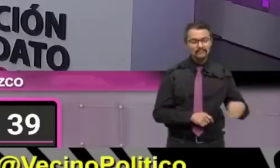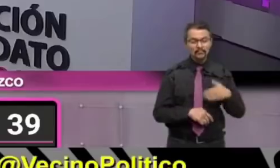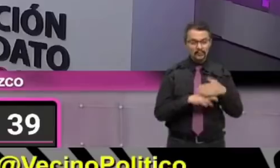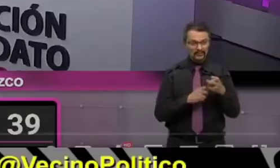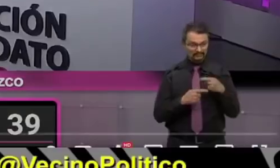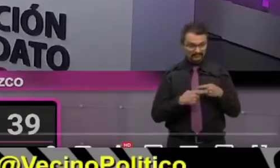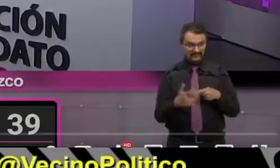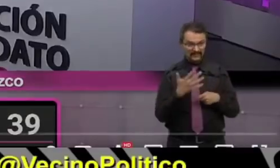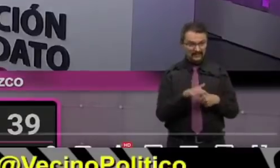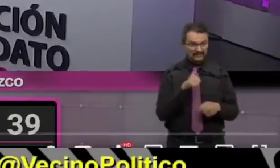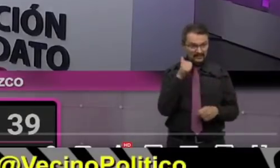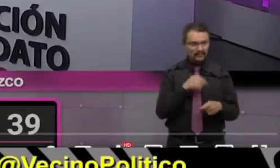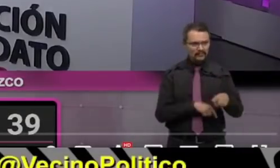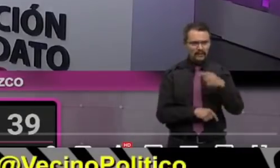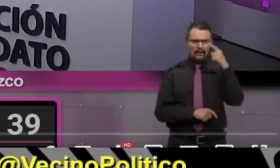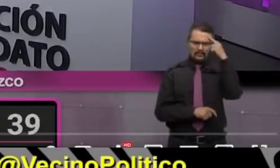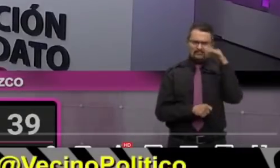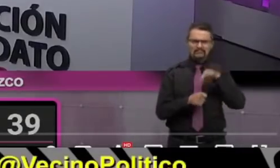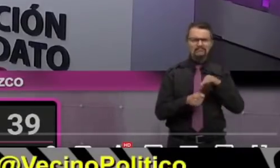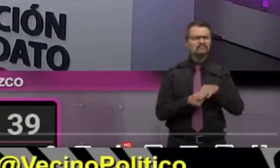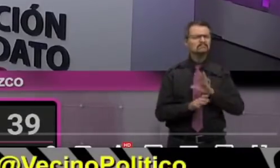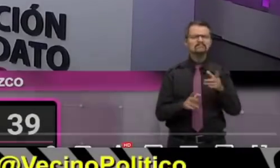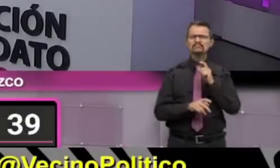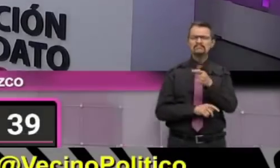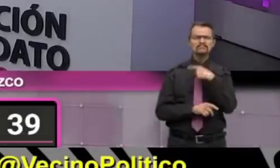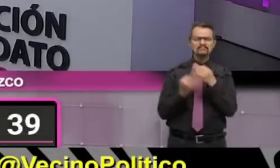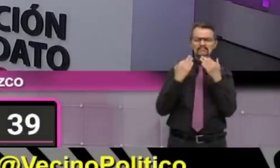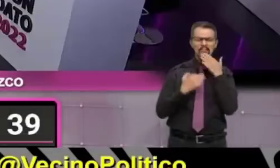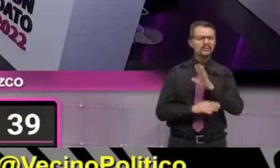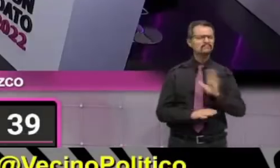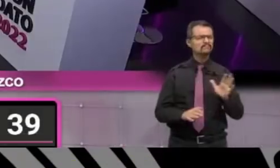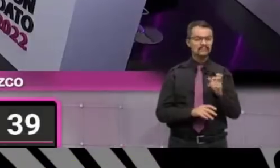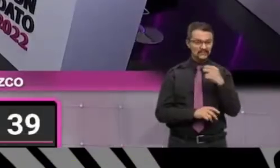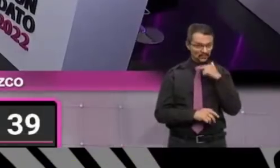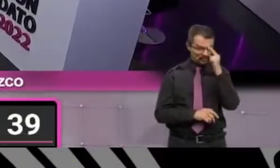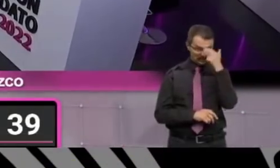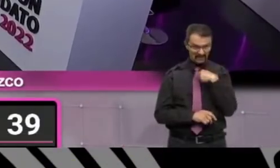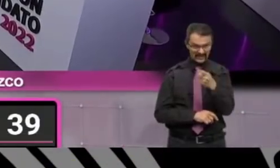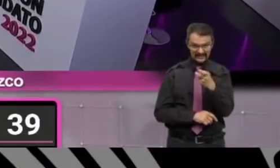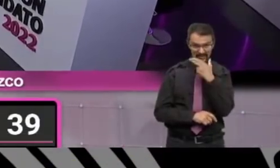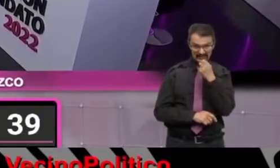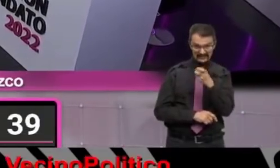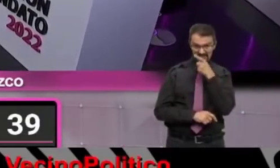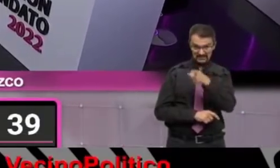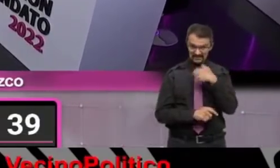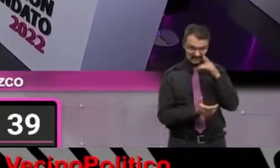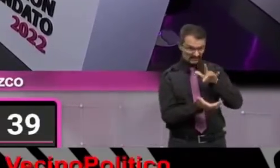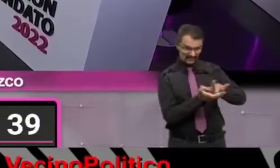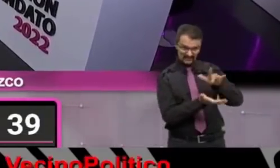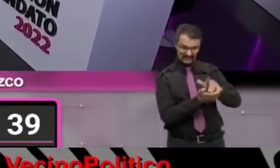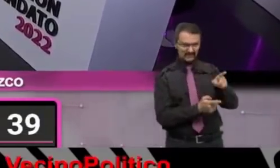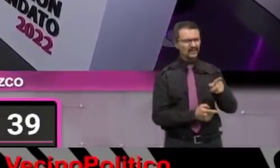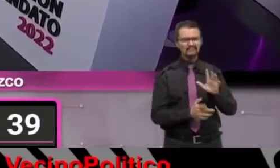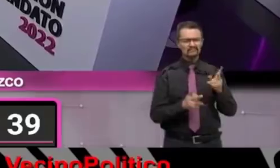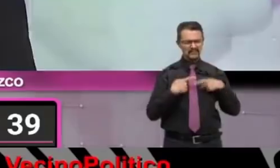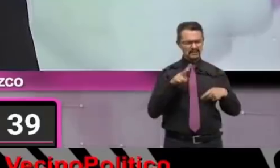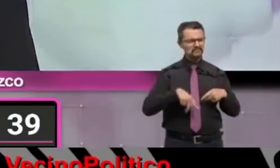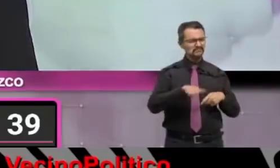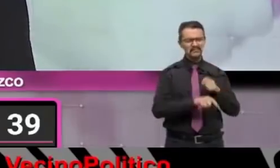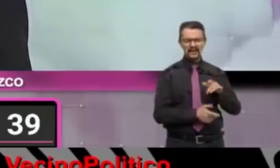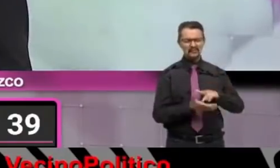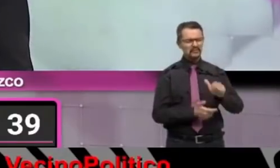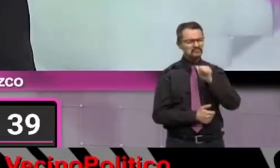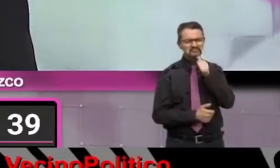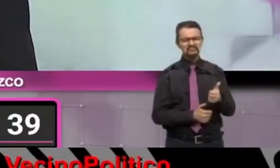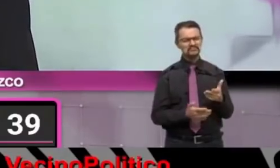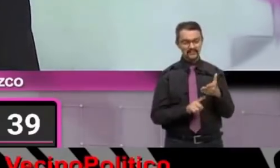Además, también, a la hora de lo económico, porque decía el compañero que se apoyó a las empresas, falso. Eso se apoyó mucho después y con raquíticos apoyos, pero en el momento del confinamiento,